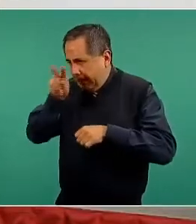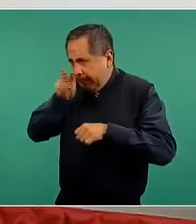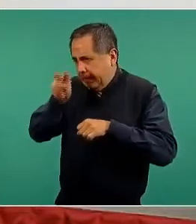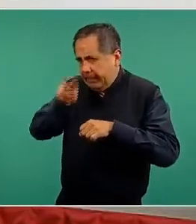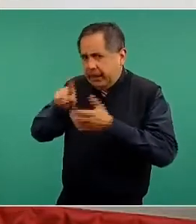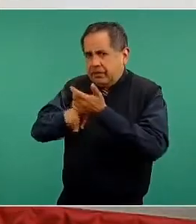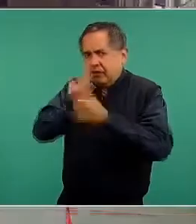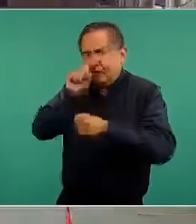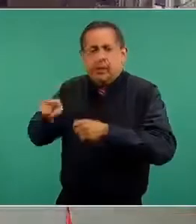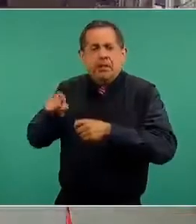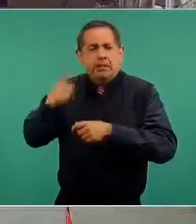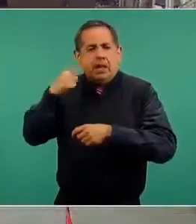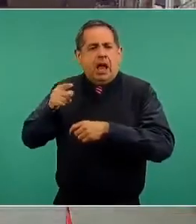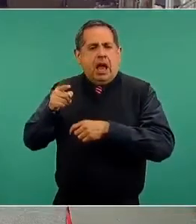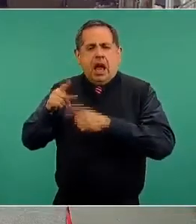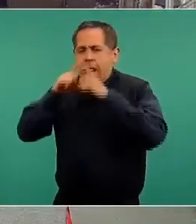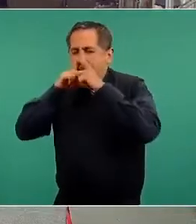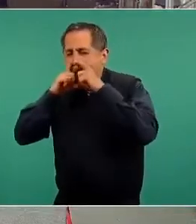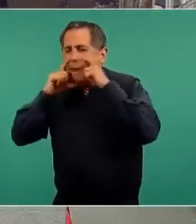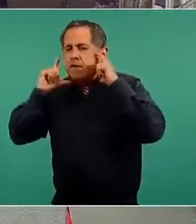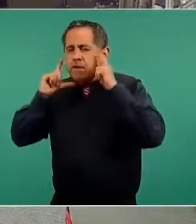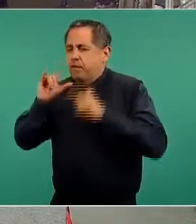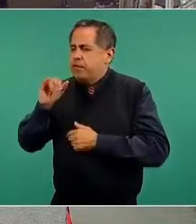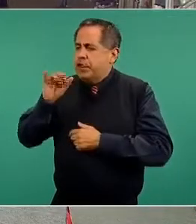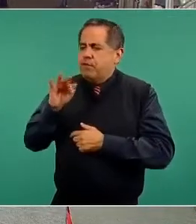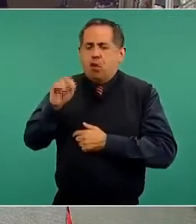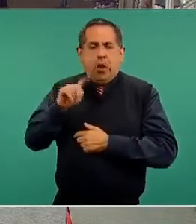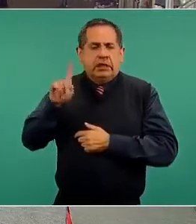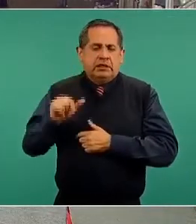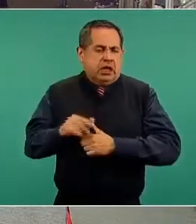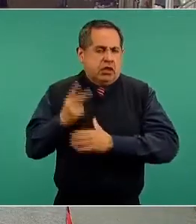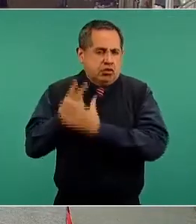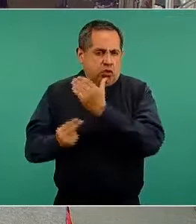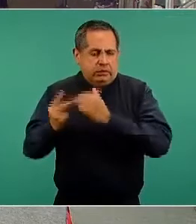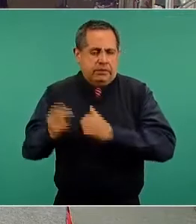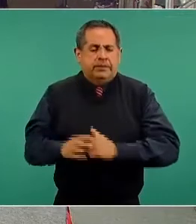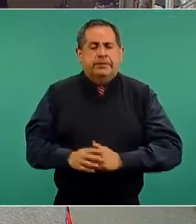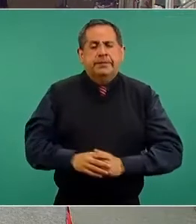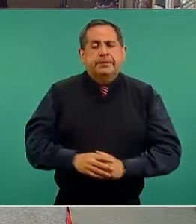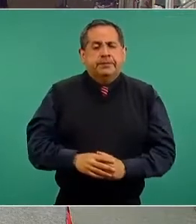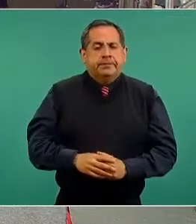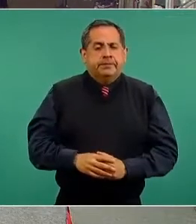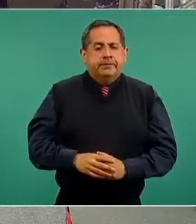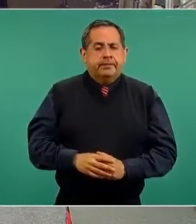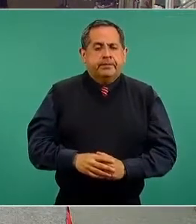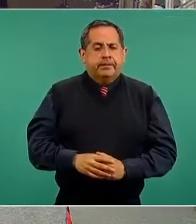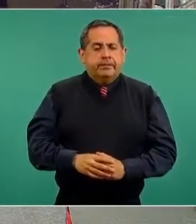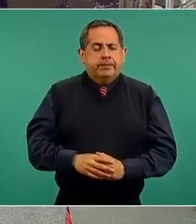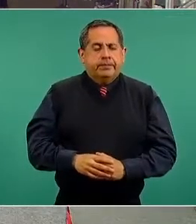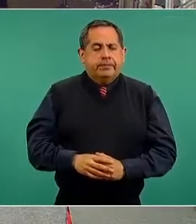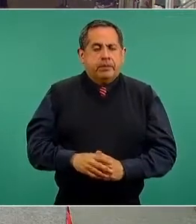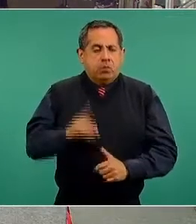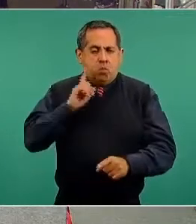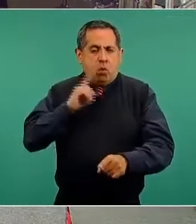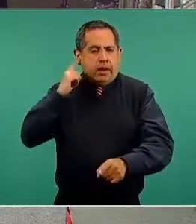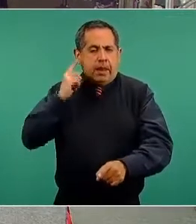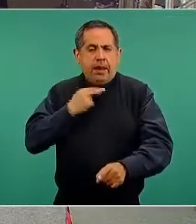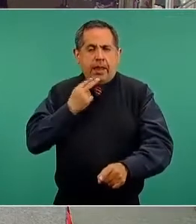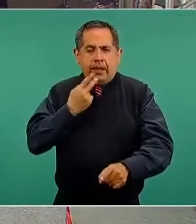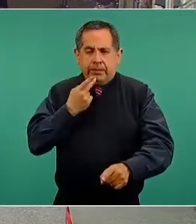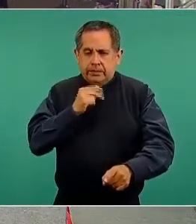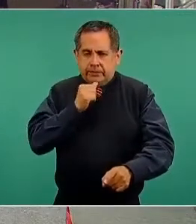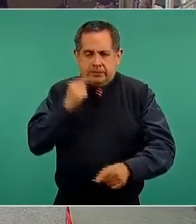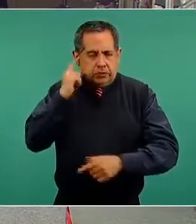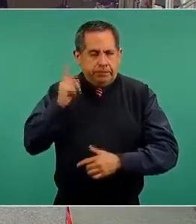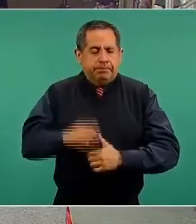33 de estos casos sospechosos se debe a que se están empalmando también los casos sospechosos de otros virus respecto al año pasado, porque se hicieron. Lo